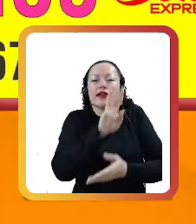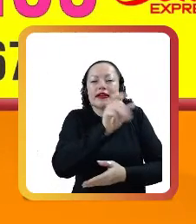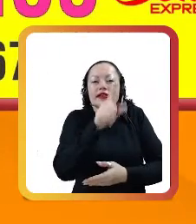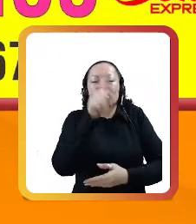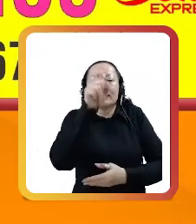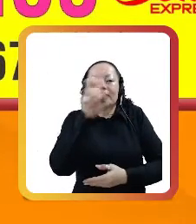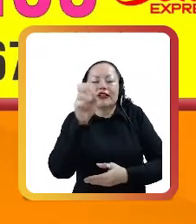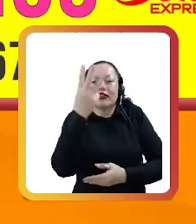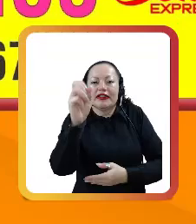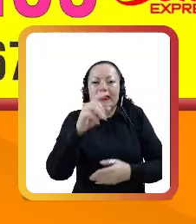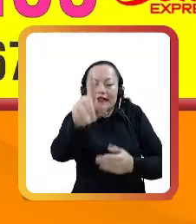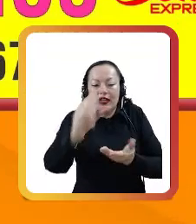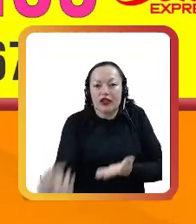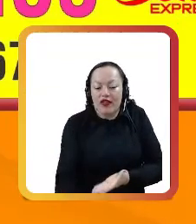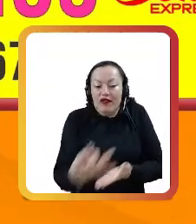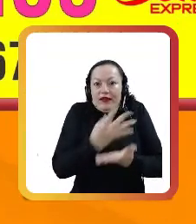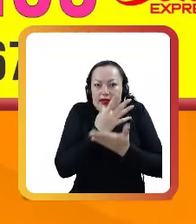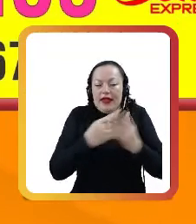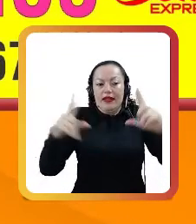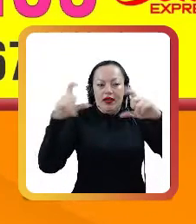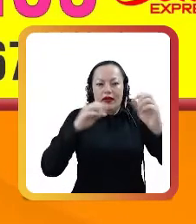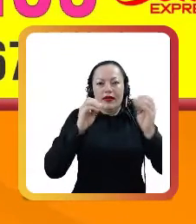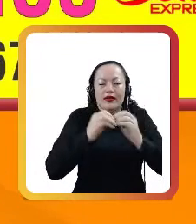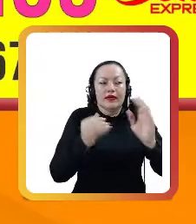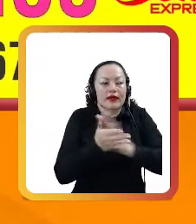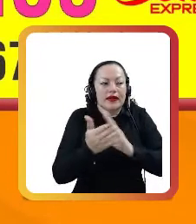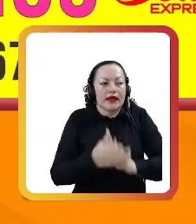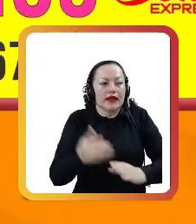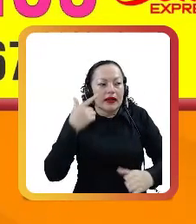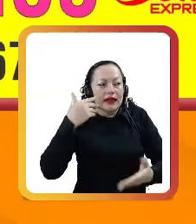311-662-30 nos van a enviar esa foto que se están tomando donde se